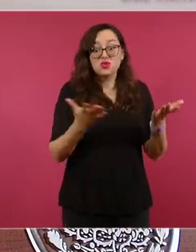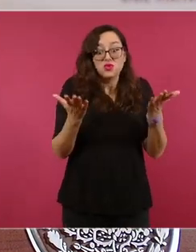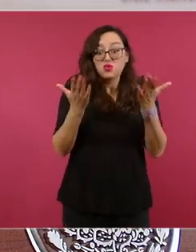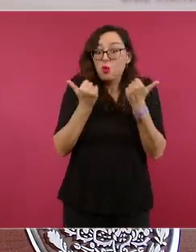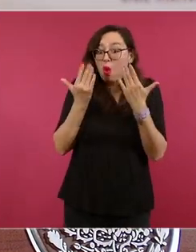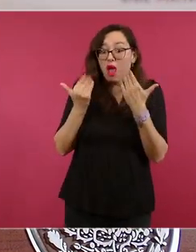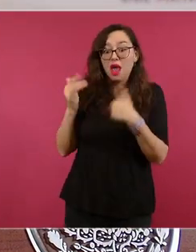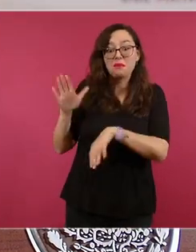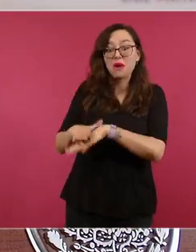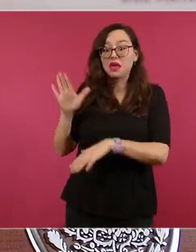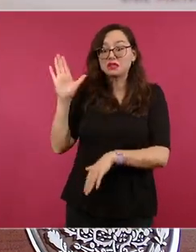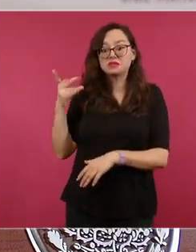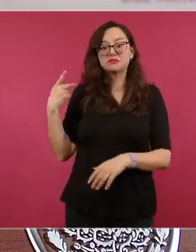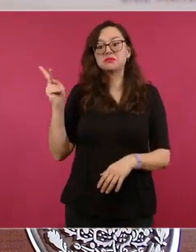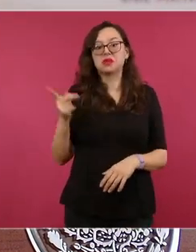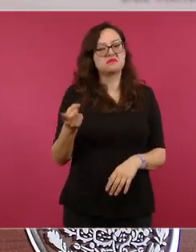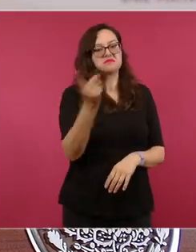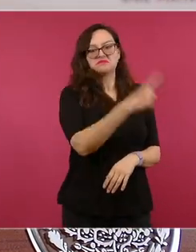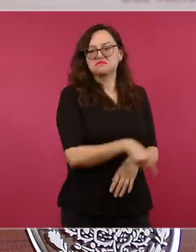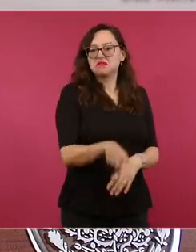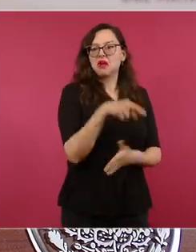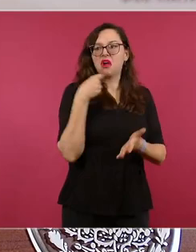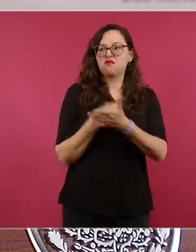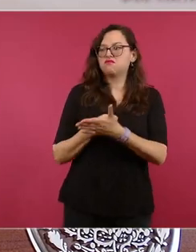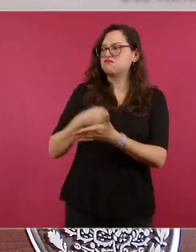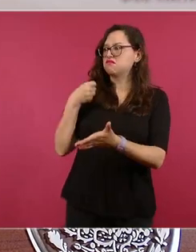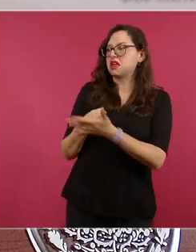Sin embargo, ya hay intereses